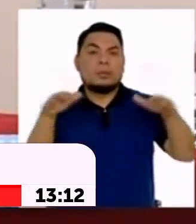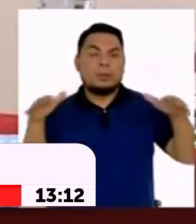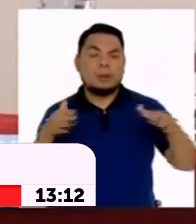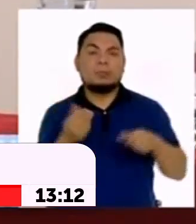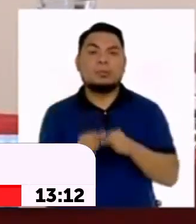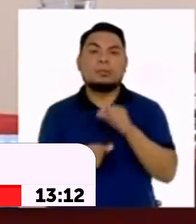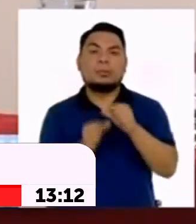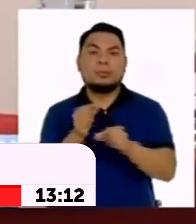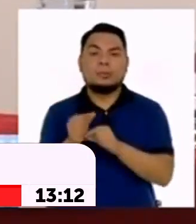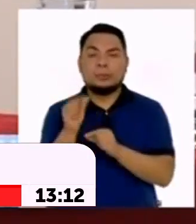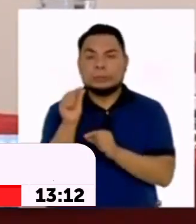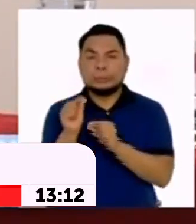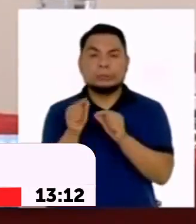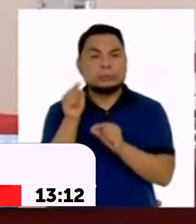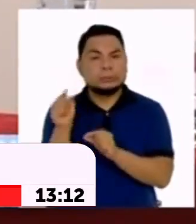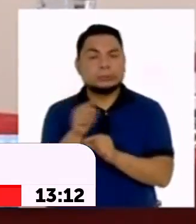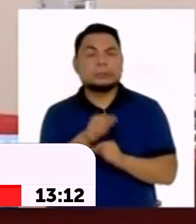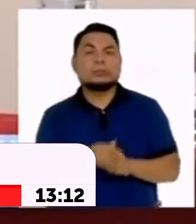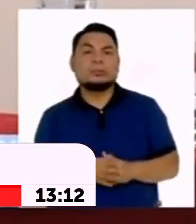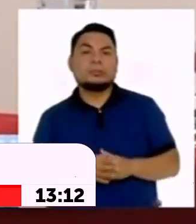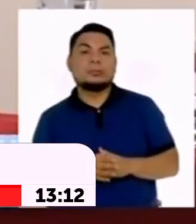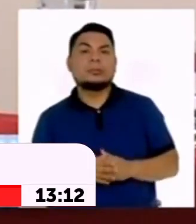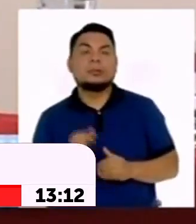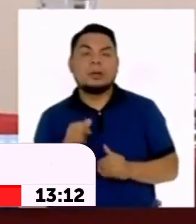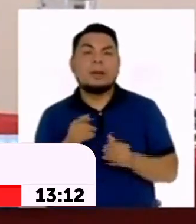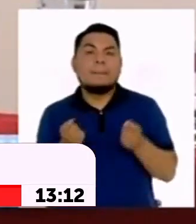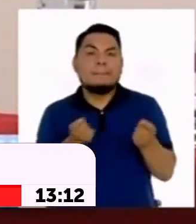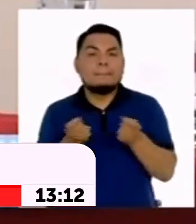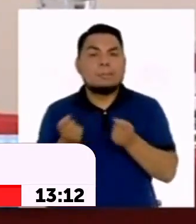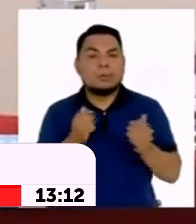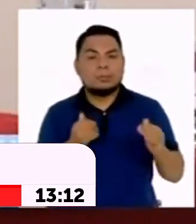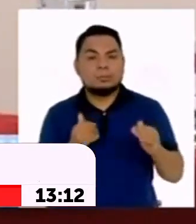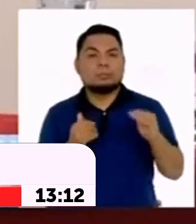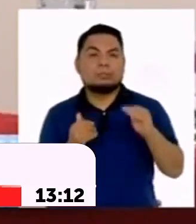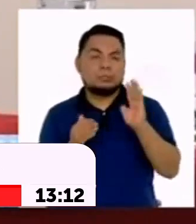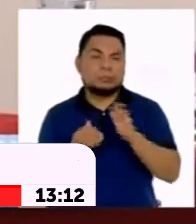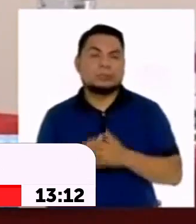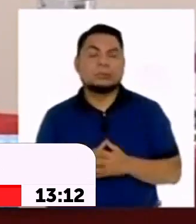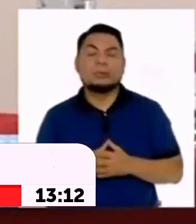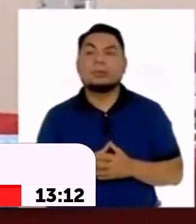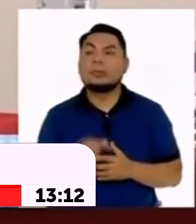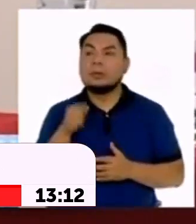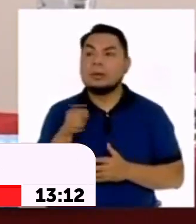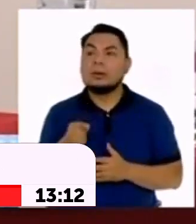este momento, pero de manera moderada, ¿no? Esto es